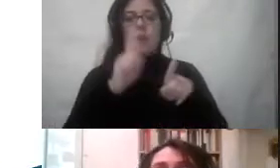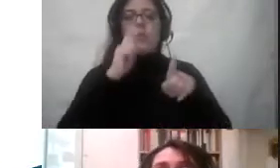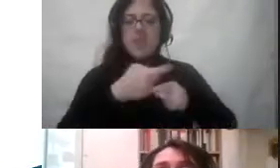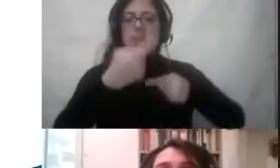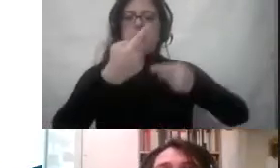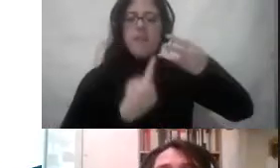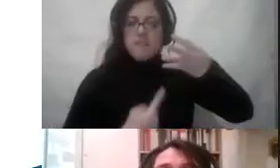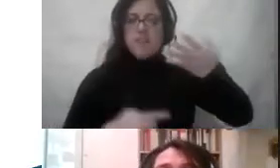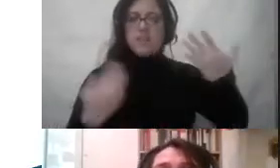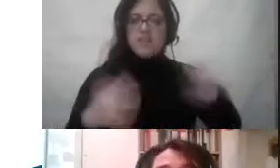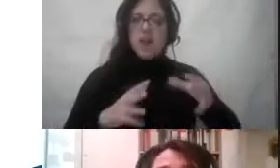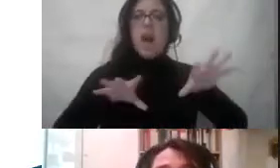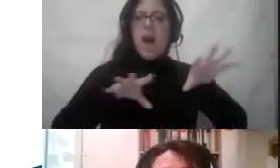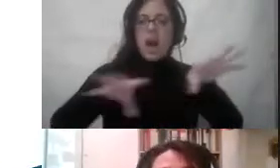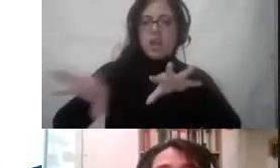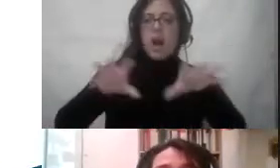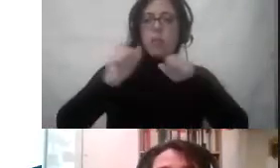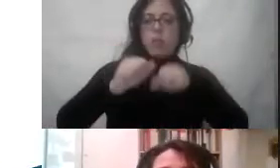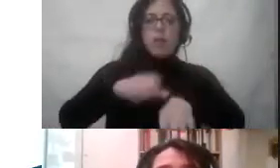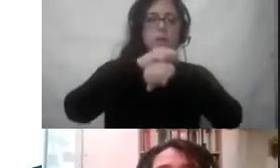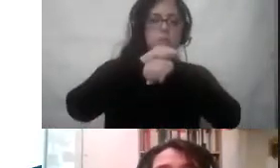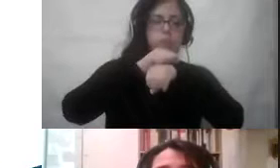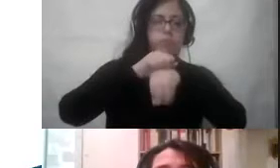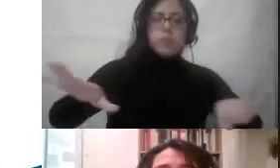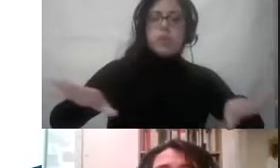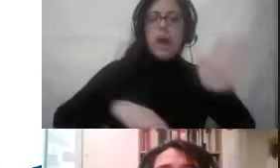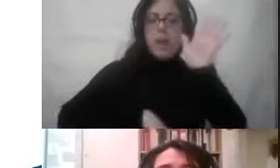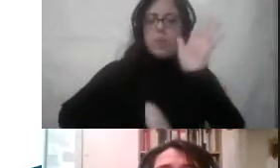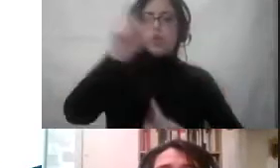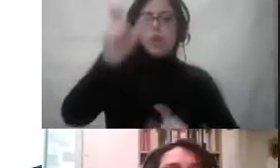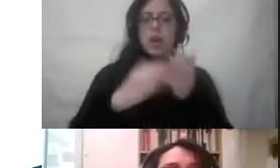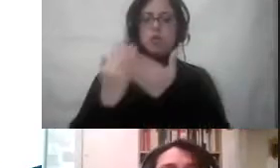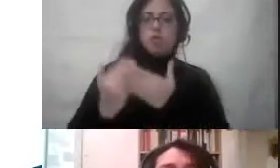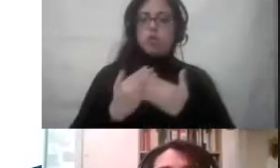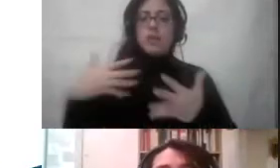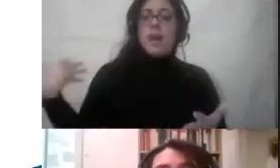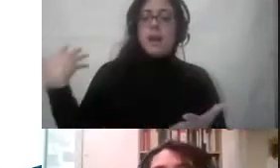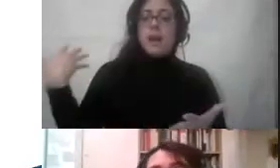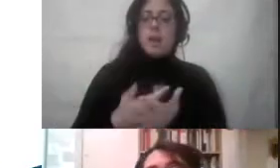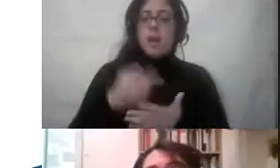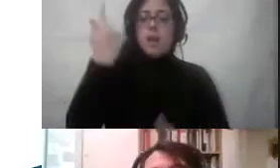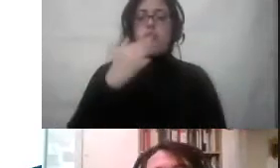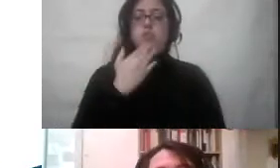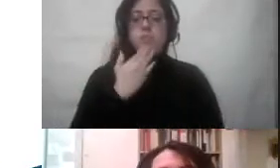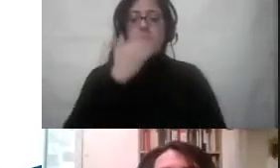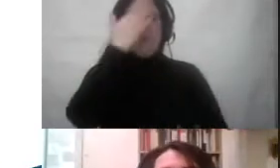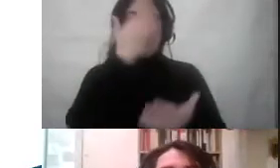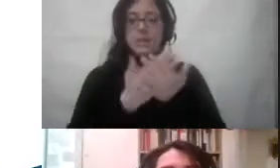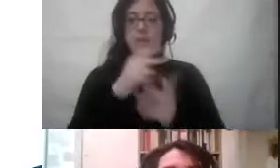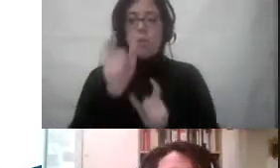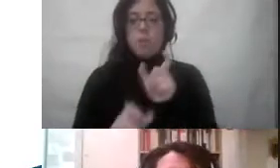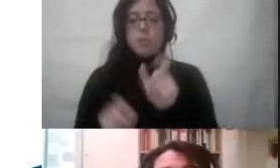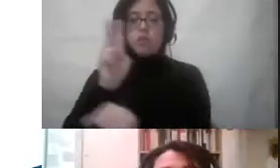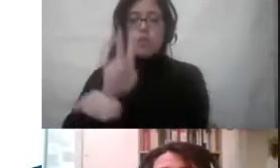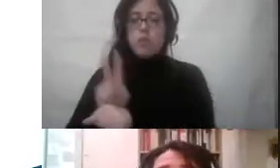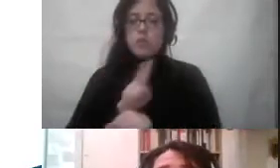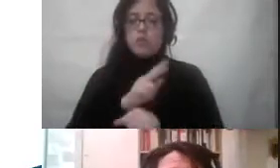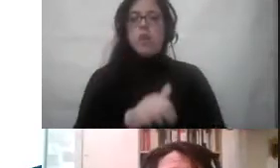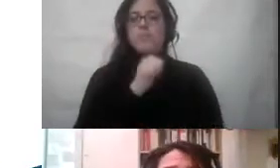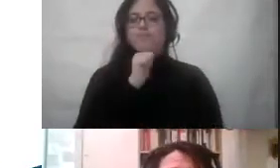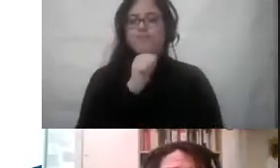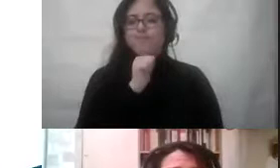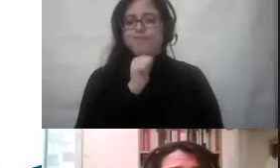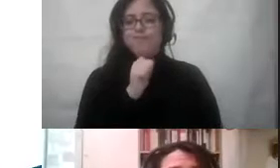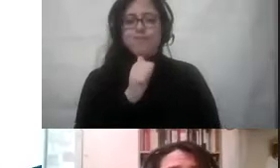para intentar llegar a la mayor cantidad de estudiantes en este tiempo, pero también nos enfrentamos, los profesores, a la pobreza que están